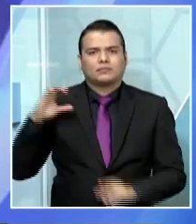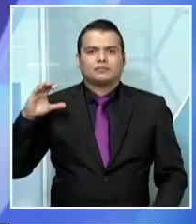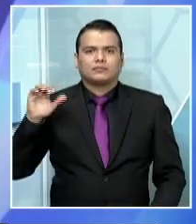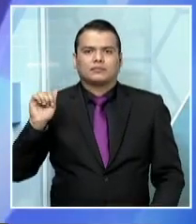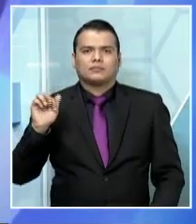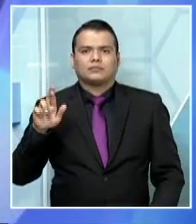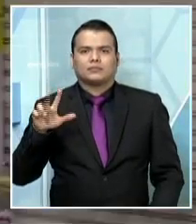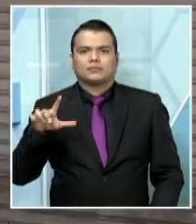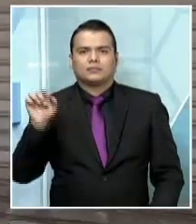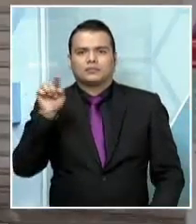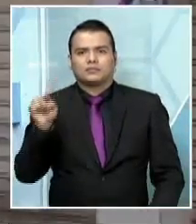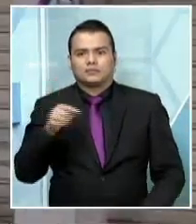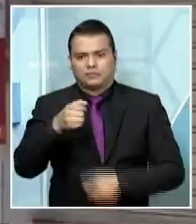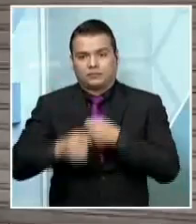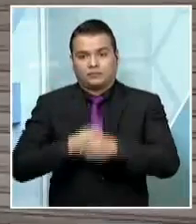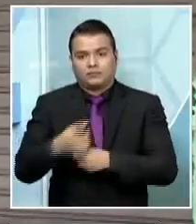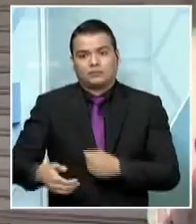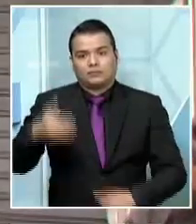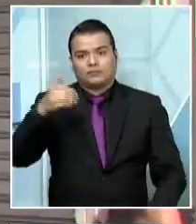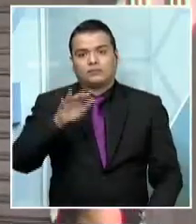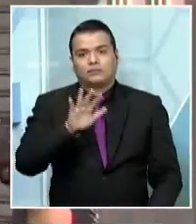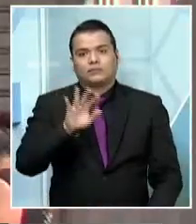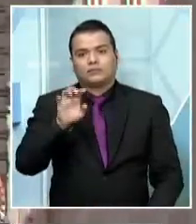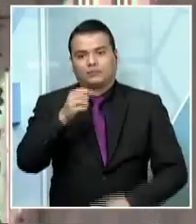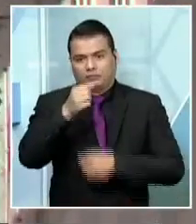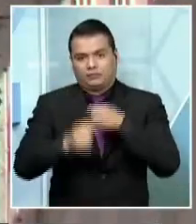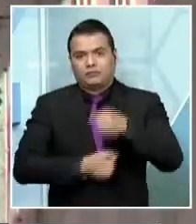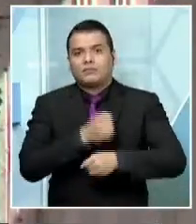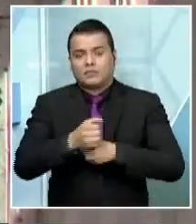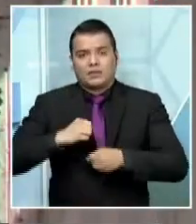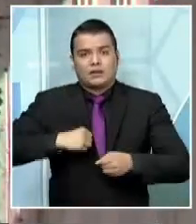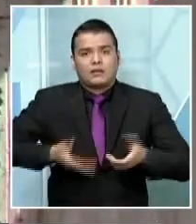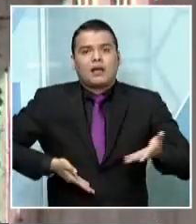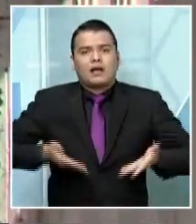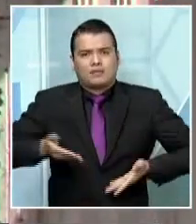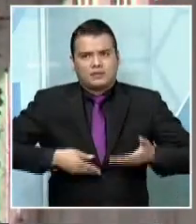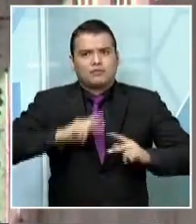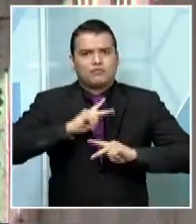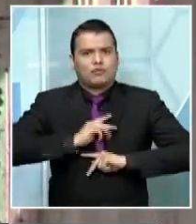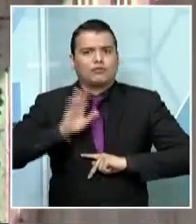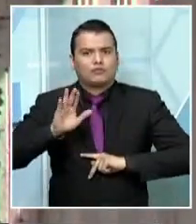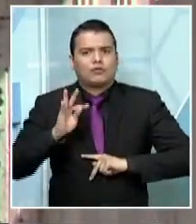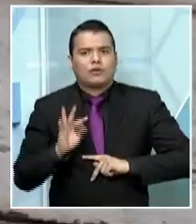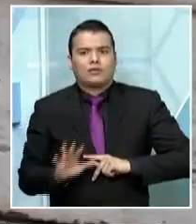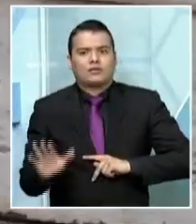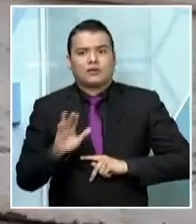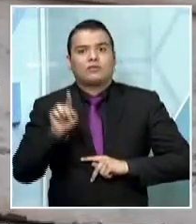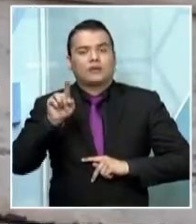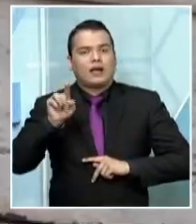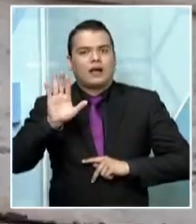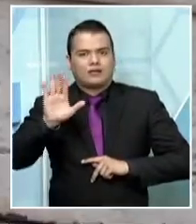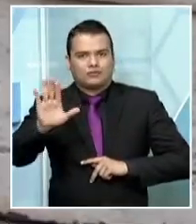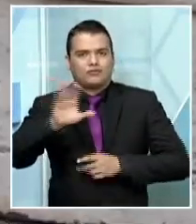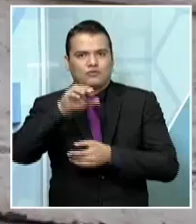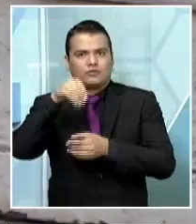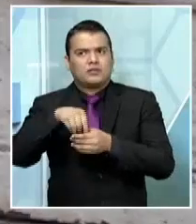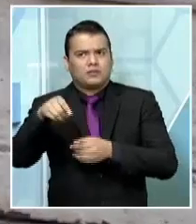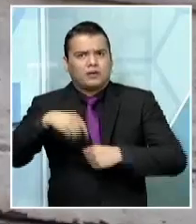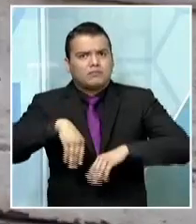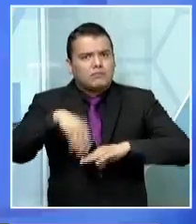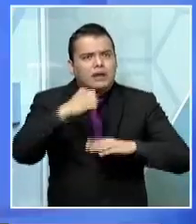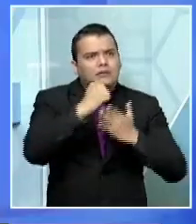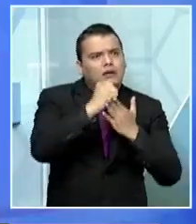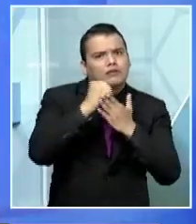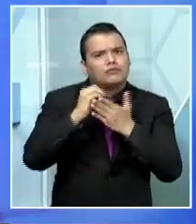sus 59 años en este local comercial de su propiedad. Carlos es recordado en Terrón, Colorado, como un hombre servicial. Siempre trabajó por